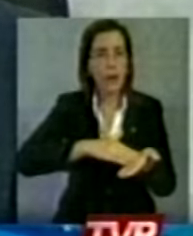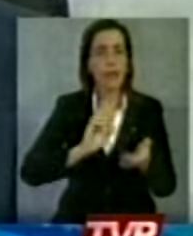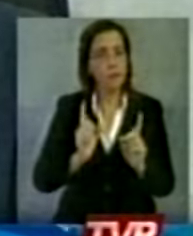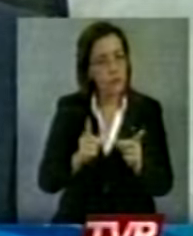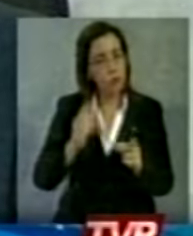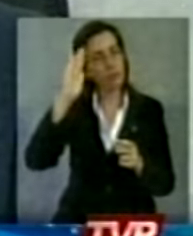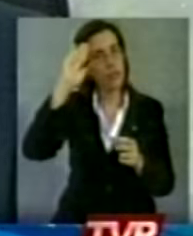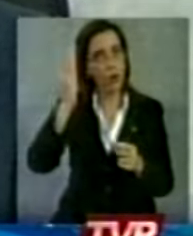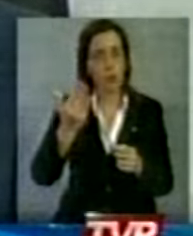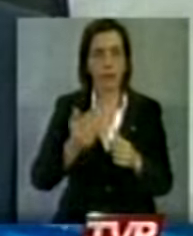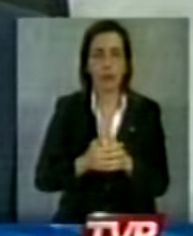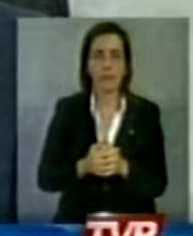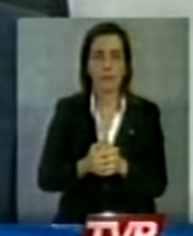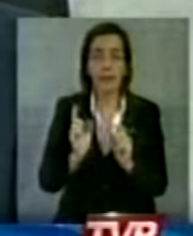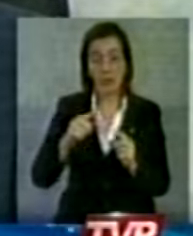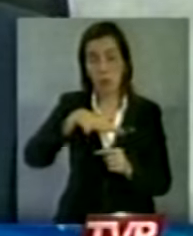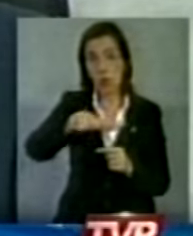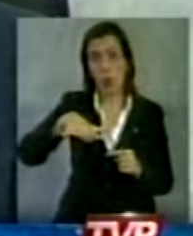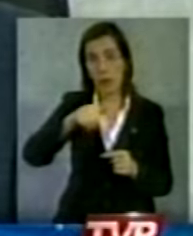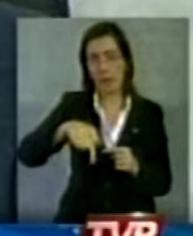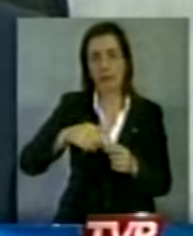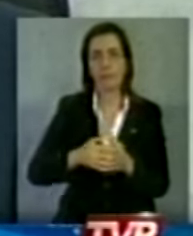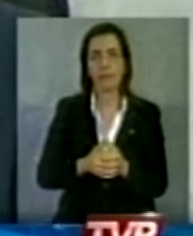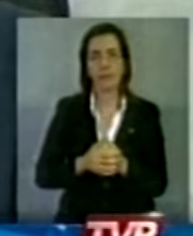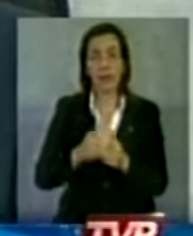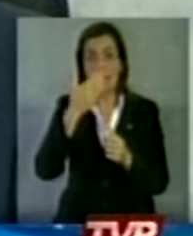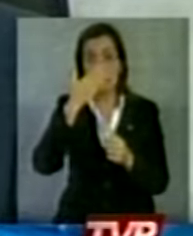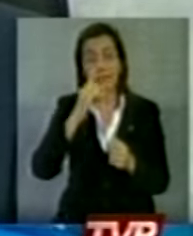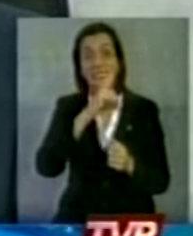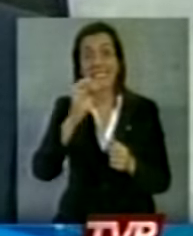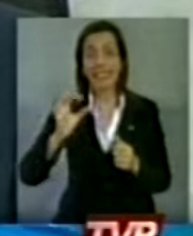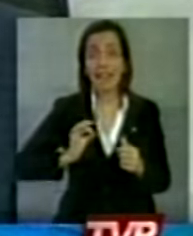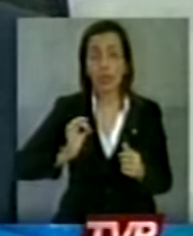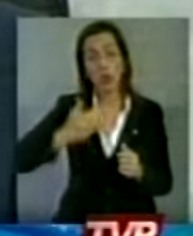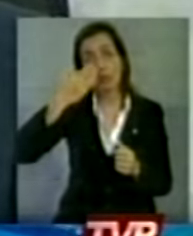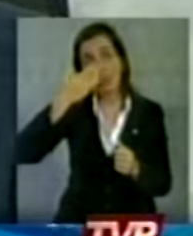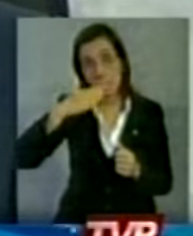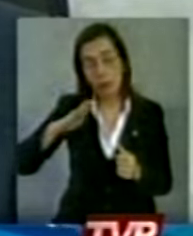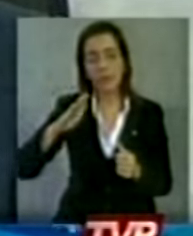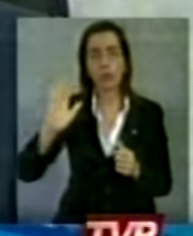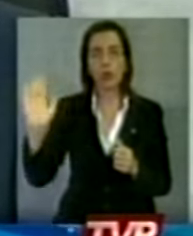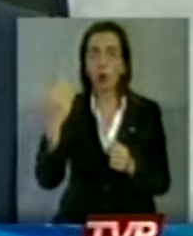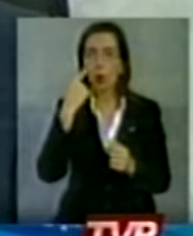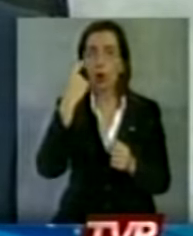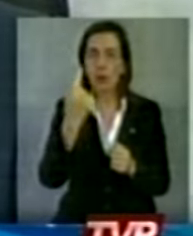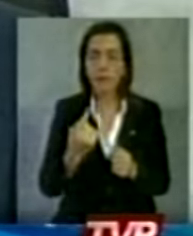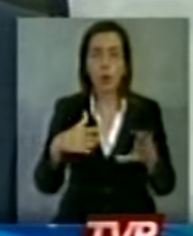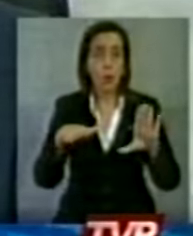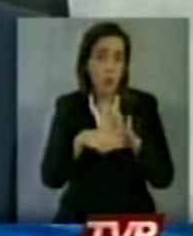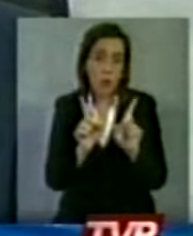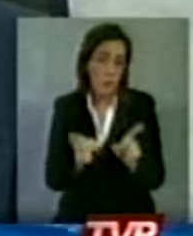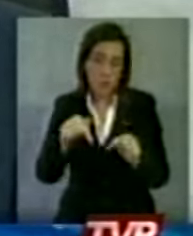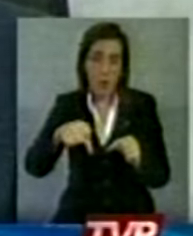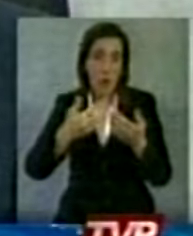huéspedes de honor. Aquí, 100 años más tarde, y con ocasión también de una apertura